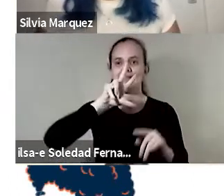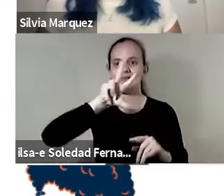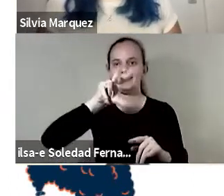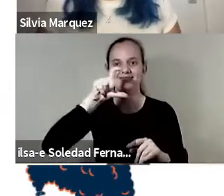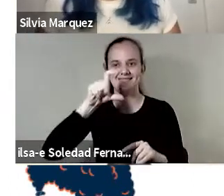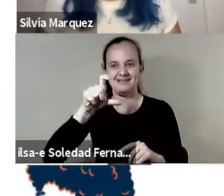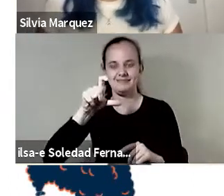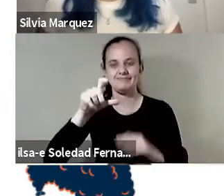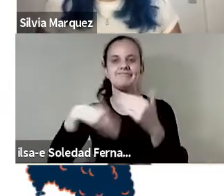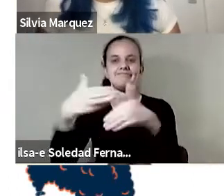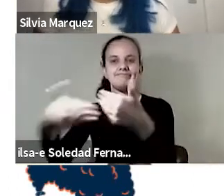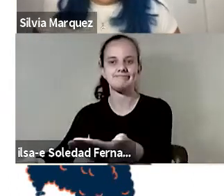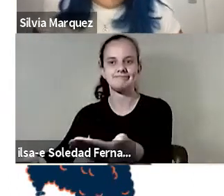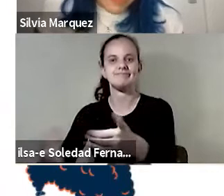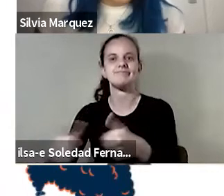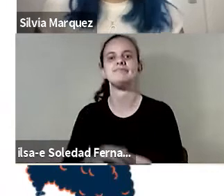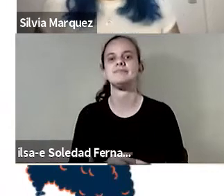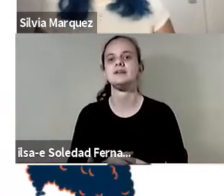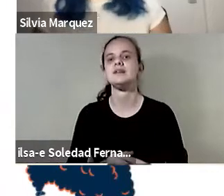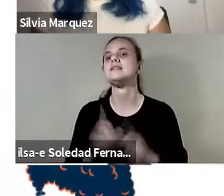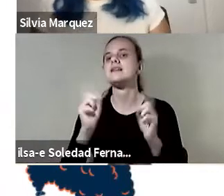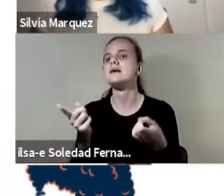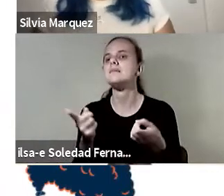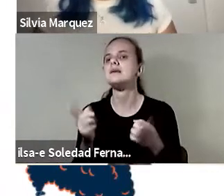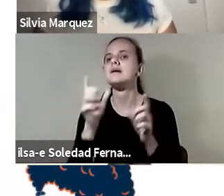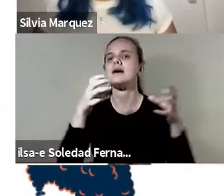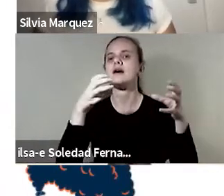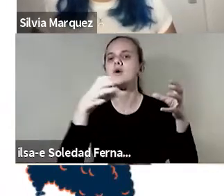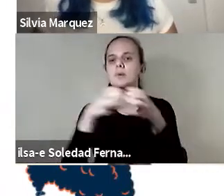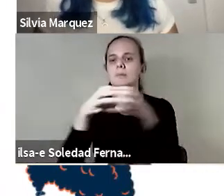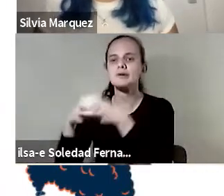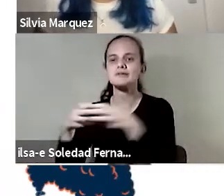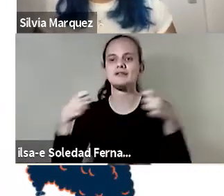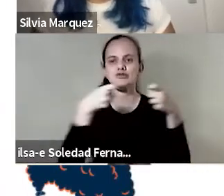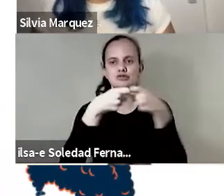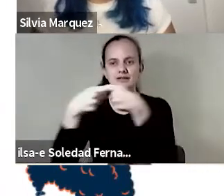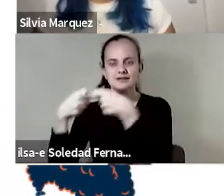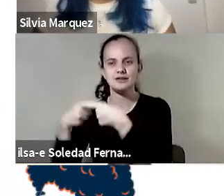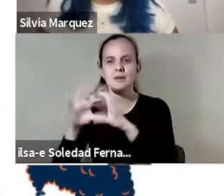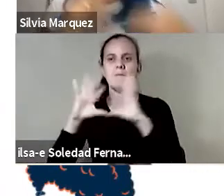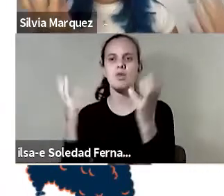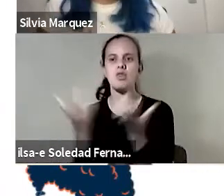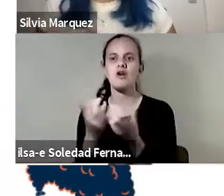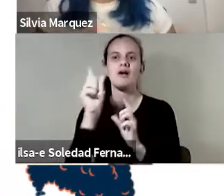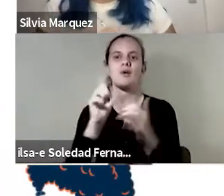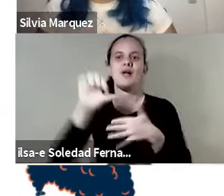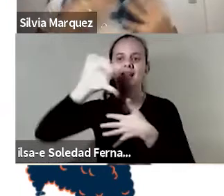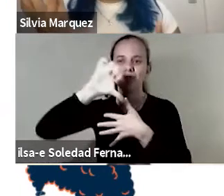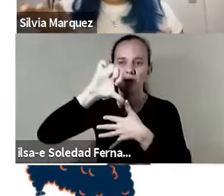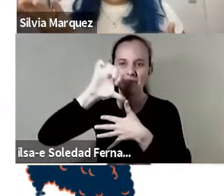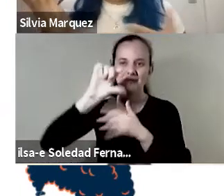escuchar, son desarrolladas por la W3C y en cooperación esto con personas y organizaciones de todo el